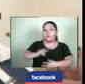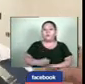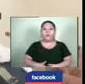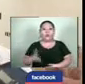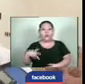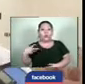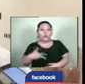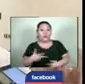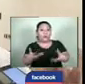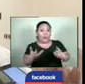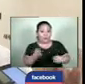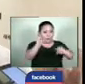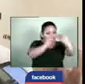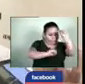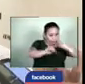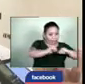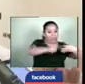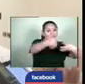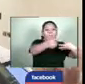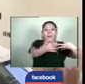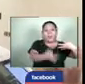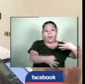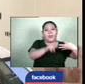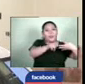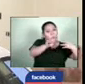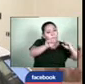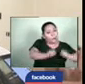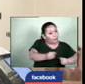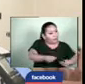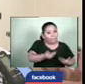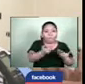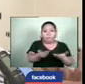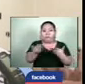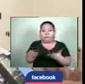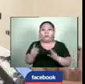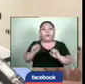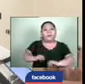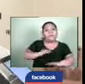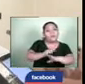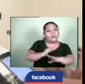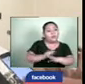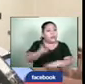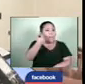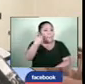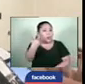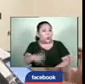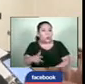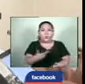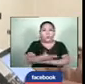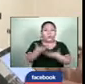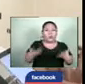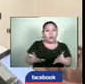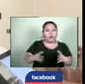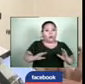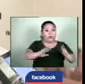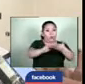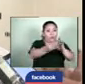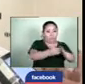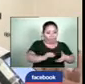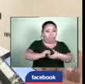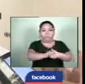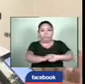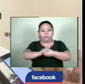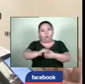generar políticas públicas que dediquen recursos a la gestión integral de riesgos, que se trabaje a nivel comunitario y a